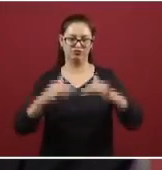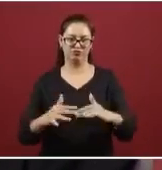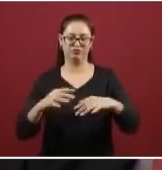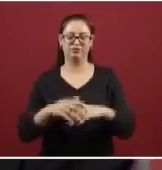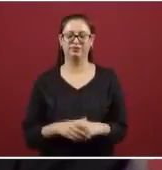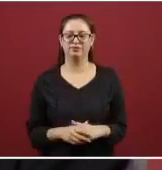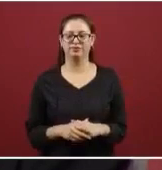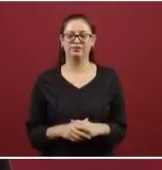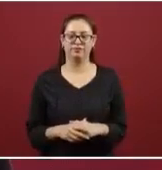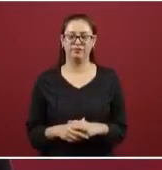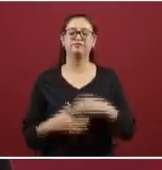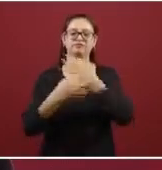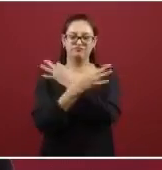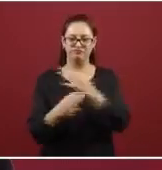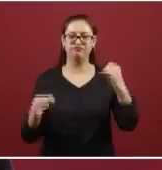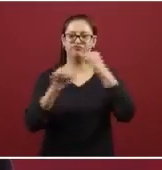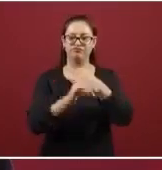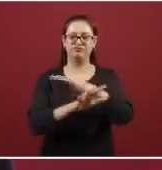y se informa